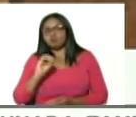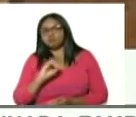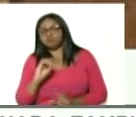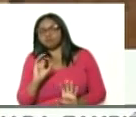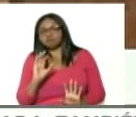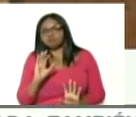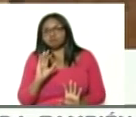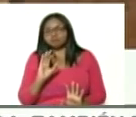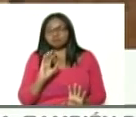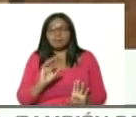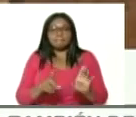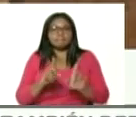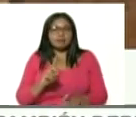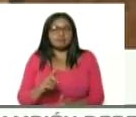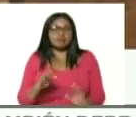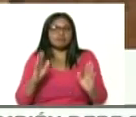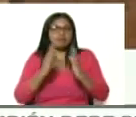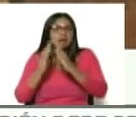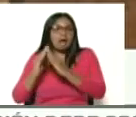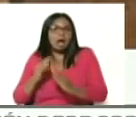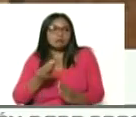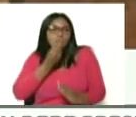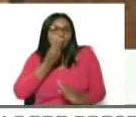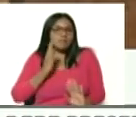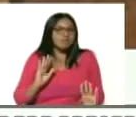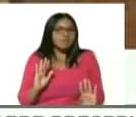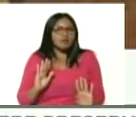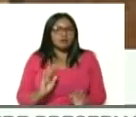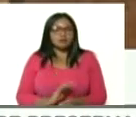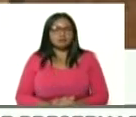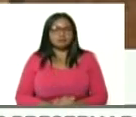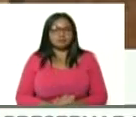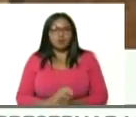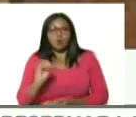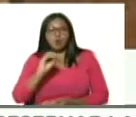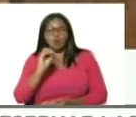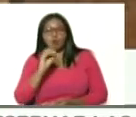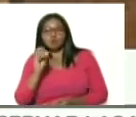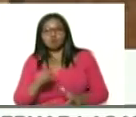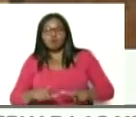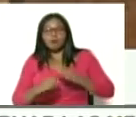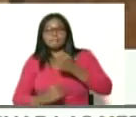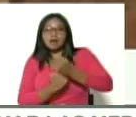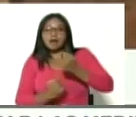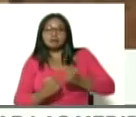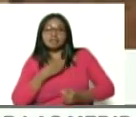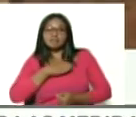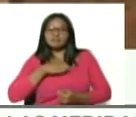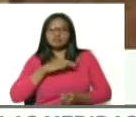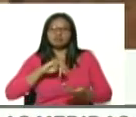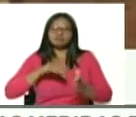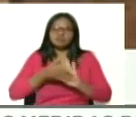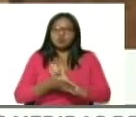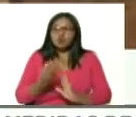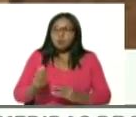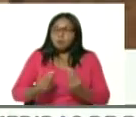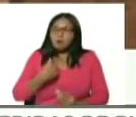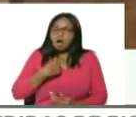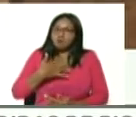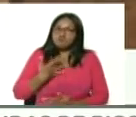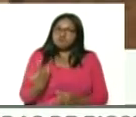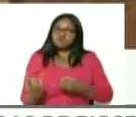una casa de alimentación, de una base de misión socialista? ¿Cómo hago yo